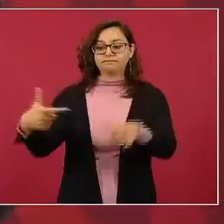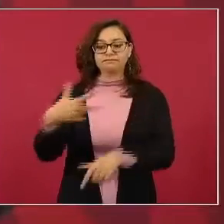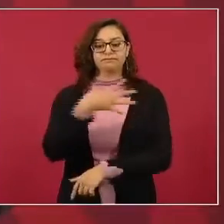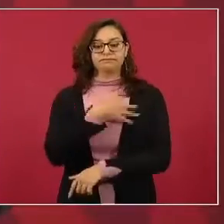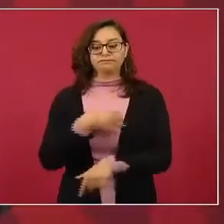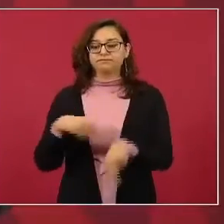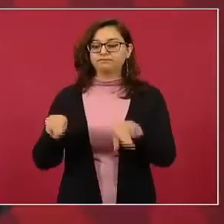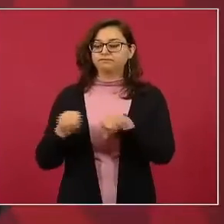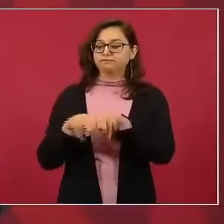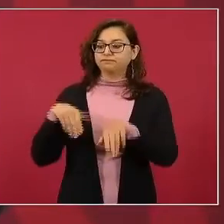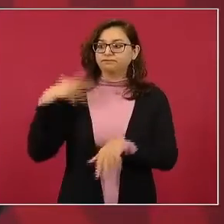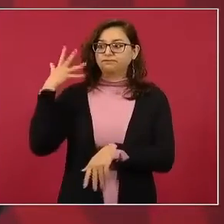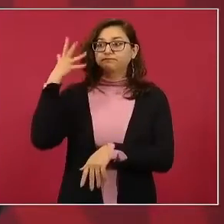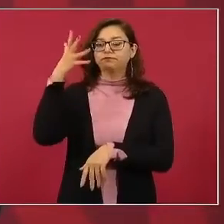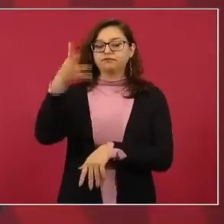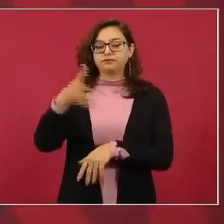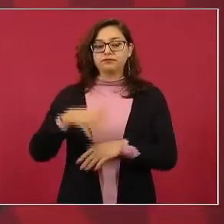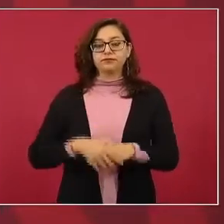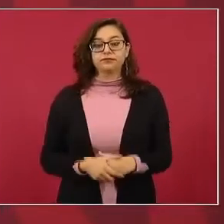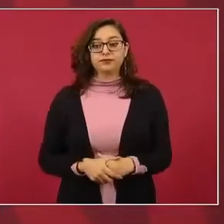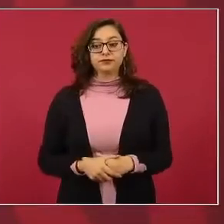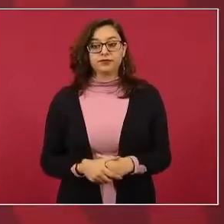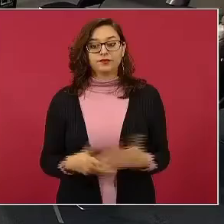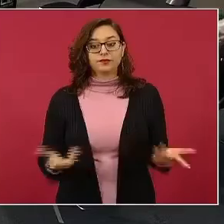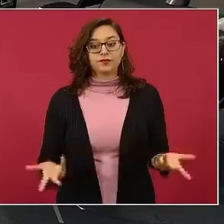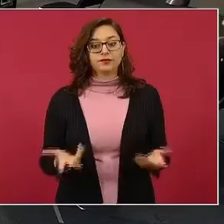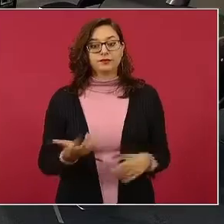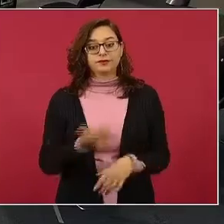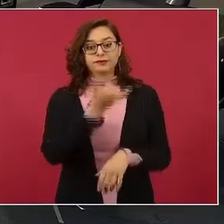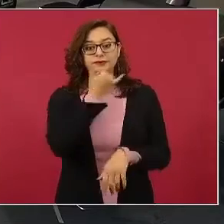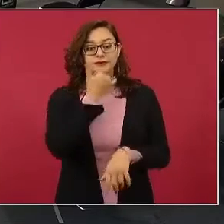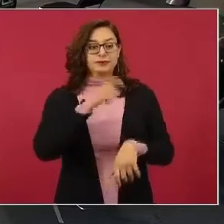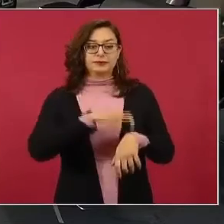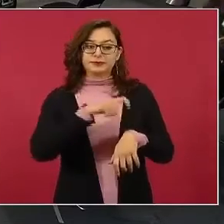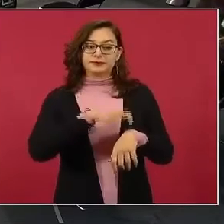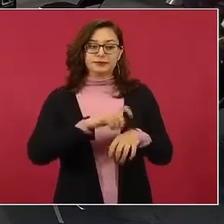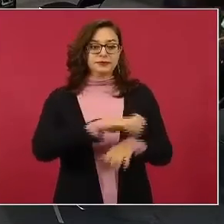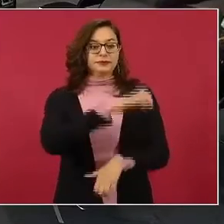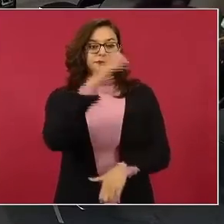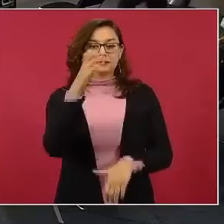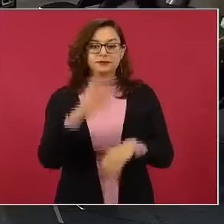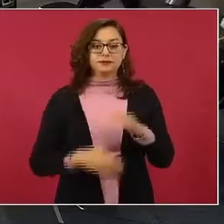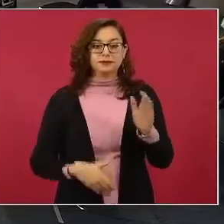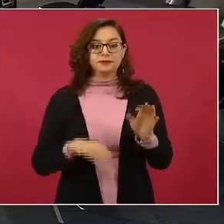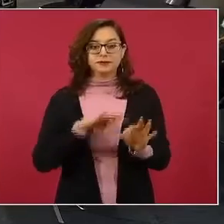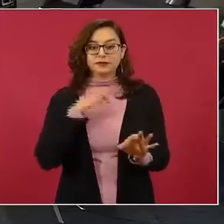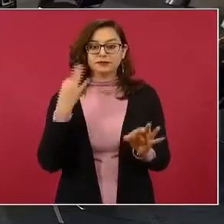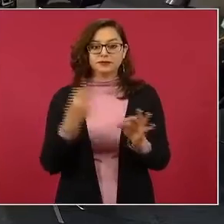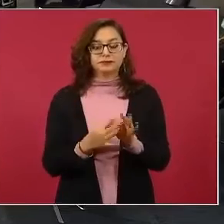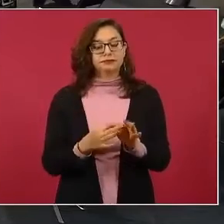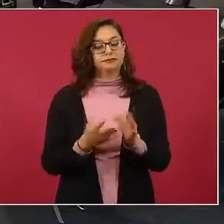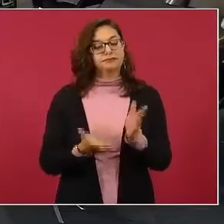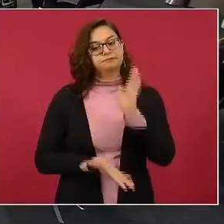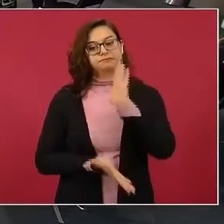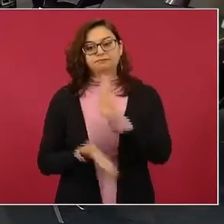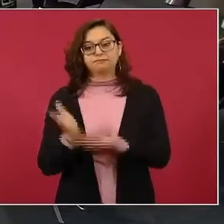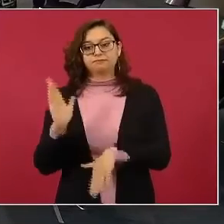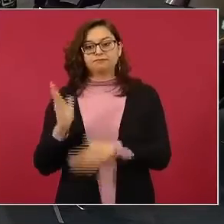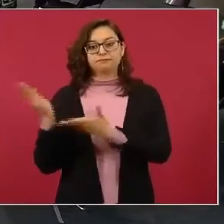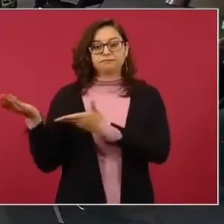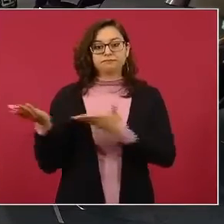nuestros nietos. Bueno, ya se terminó. Vámonos con los